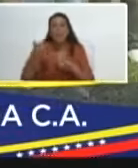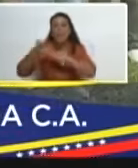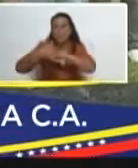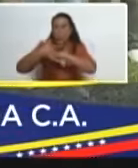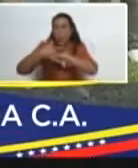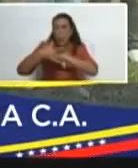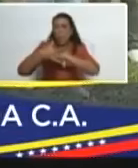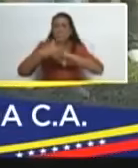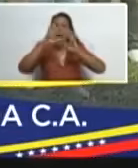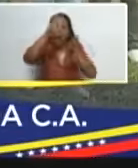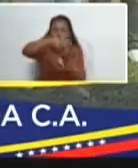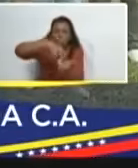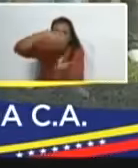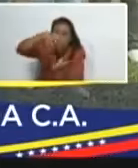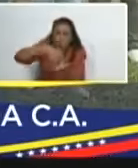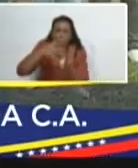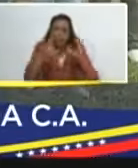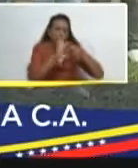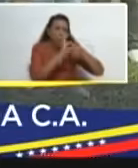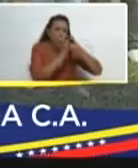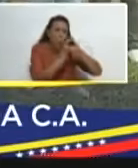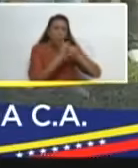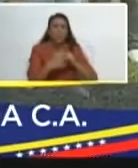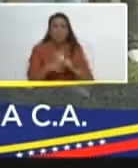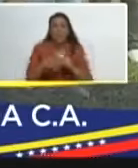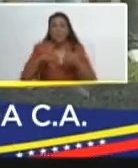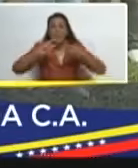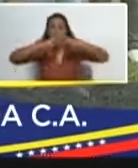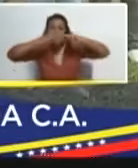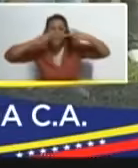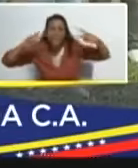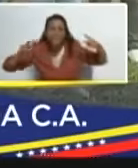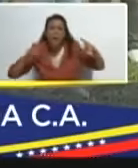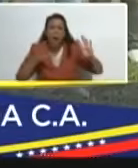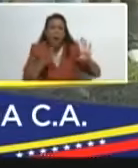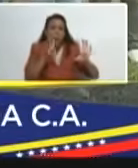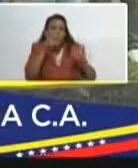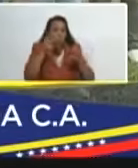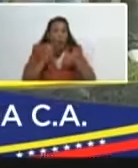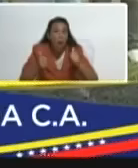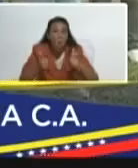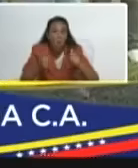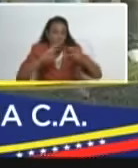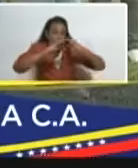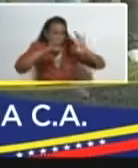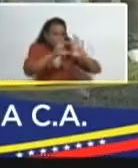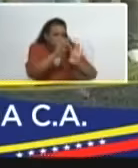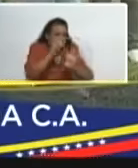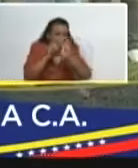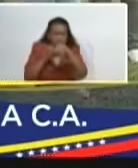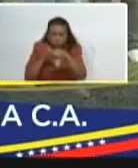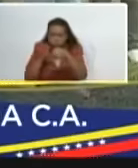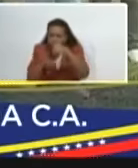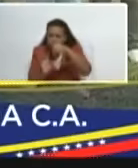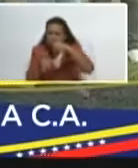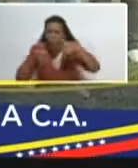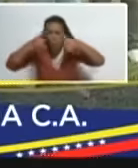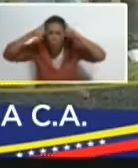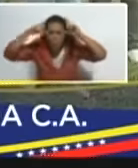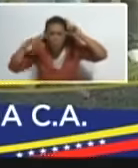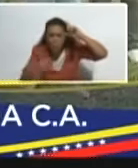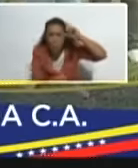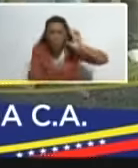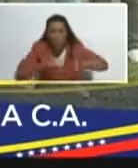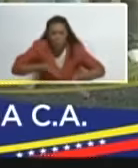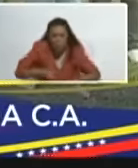biotecnología, principalmente con la transferencia de embriones, porque tenemos como herramienta las receptoras Carora.